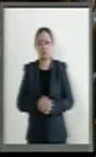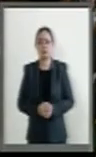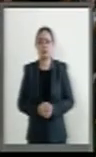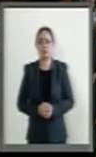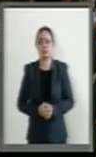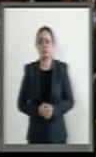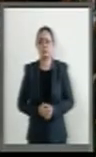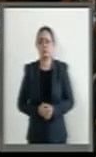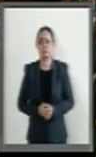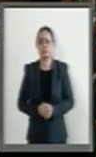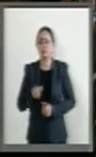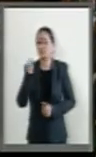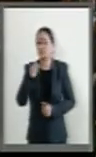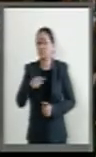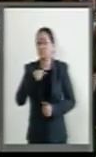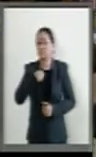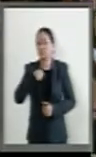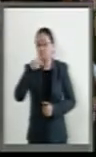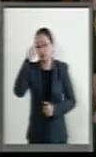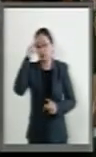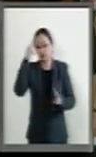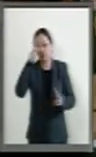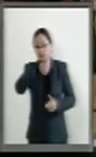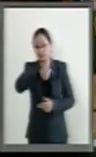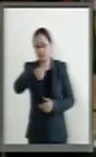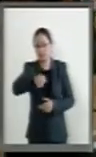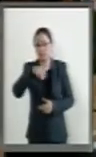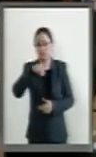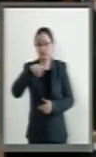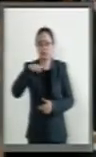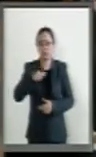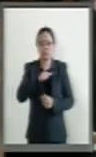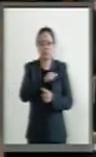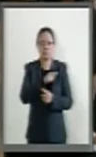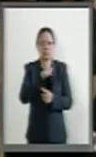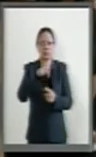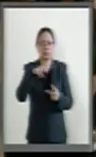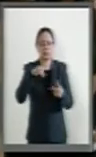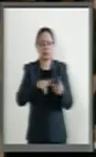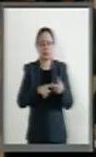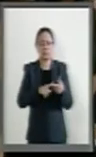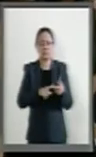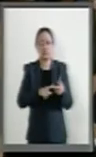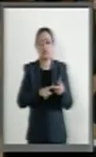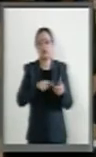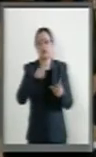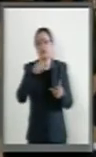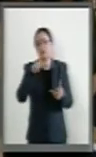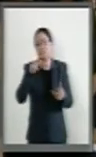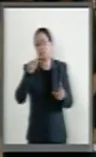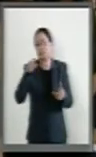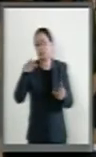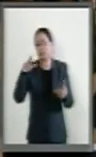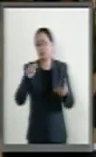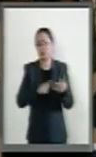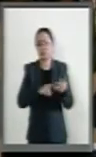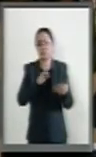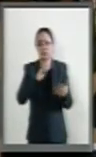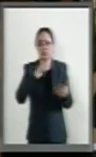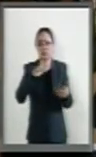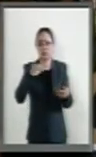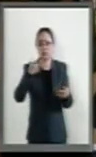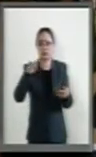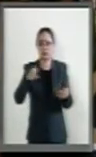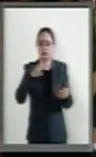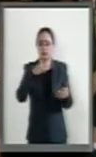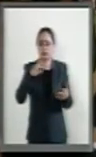saludo a las magistradas Mónica Aralí Soto Fregoso, Janine Madelino Talora Malasis, Felipe de la Mata Pizaña,